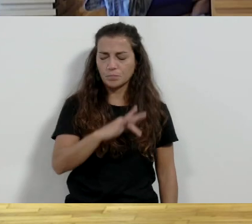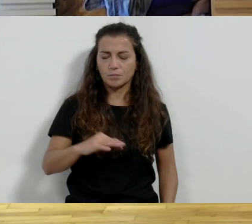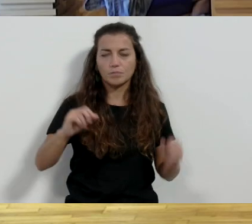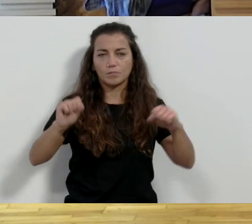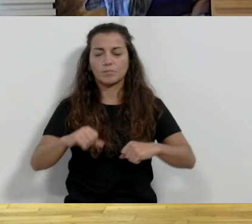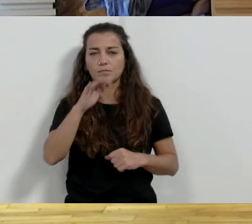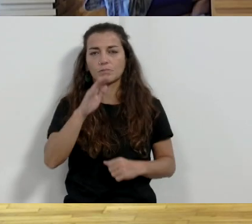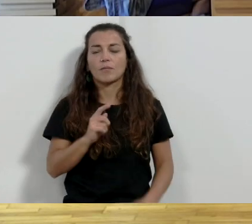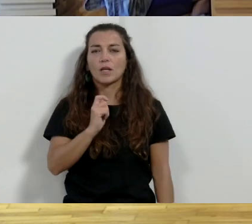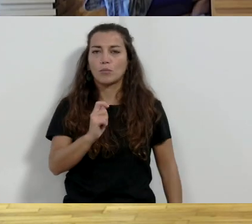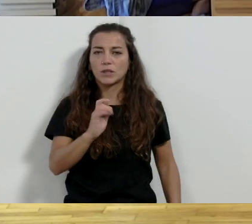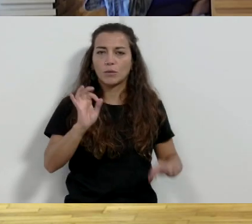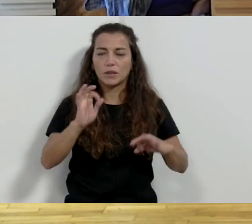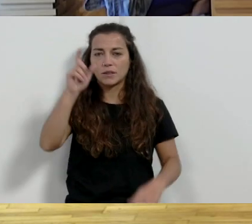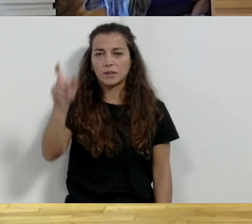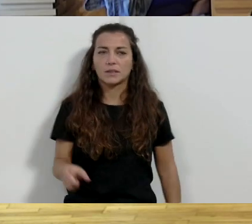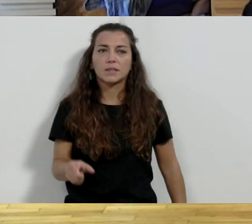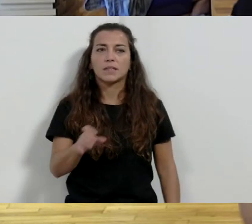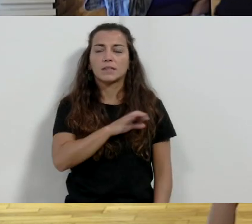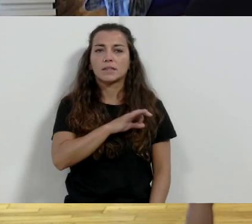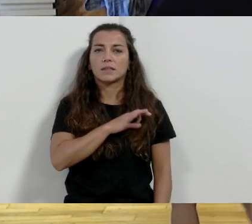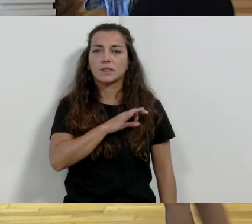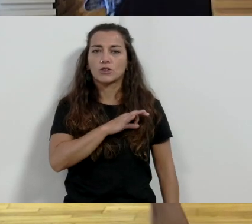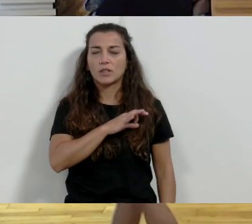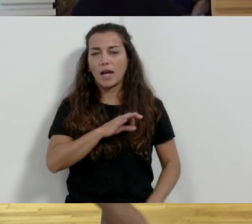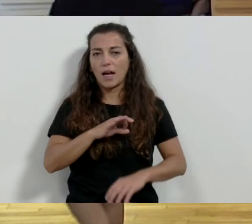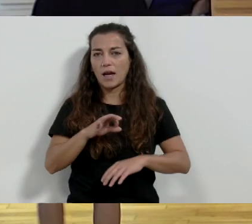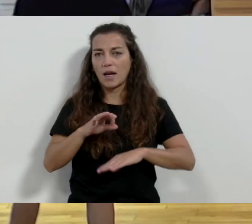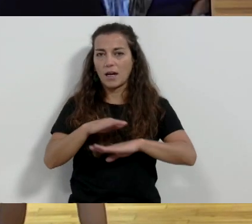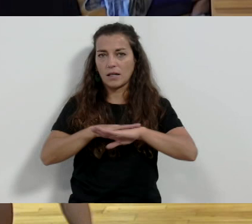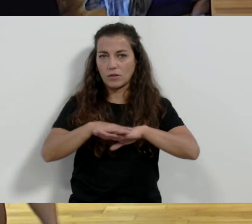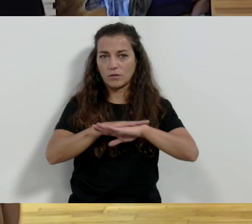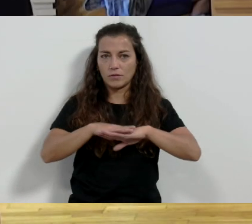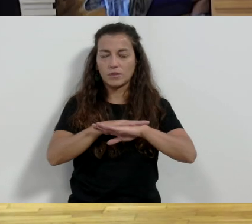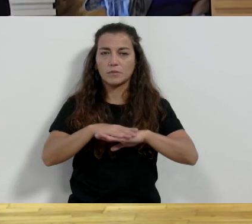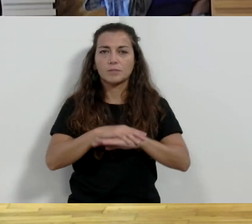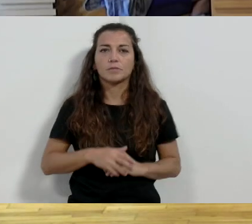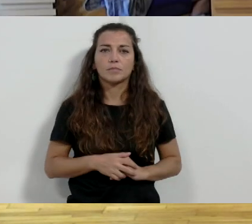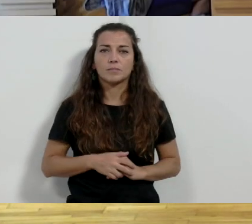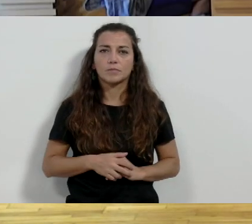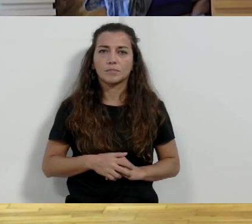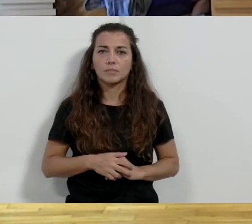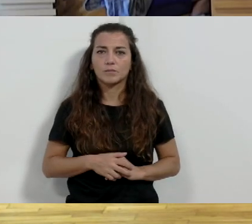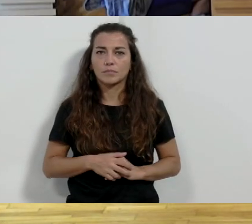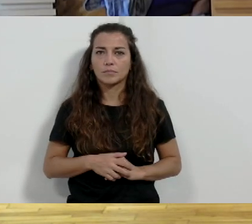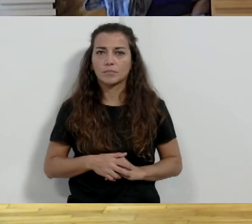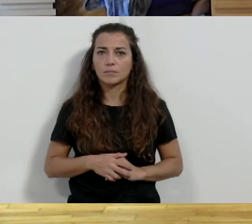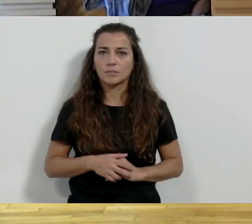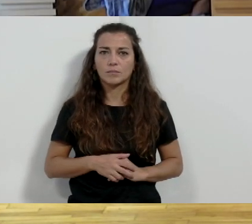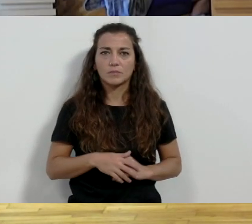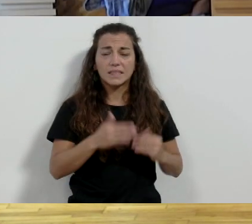portavoz del equipo de gobierno, la señora Boadella. Muchas gracias, señora presidenta, y buenos días. Esta moción,